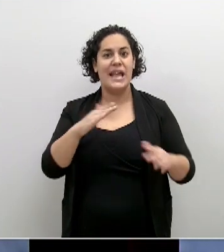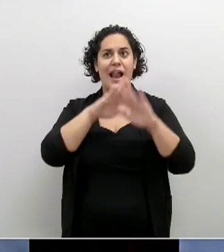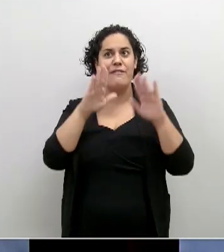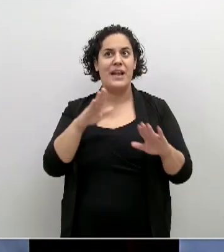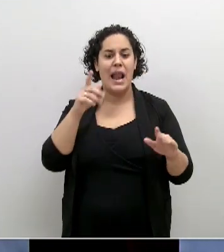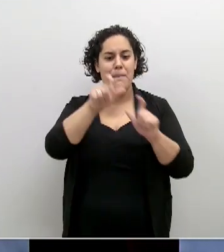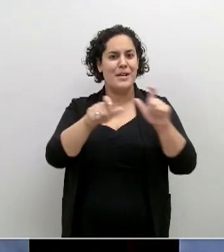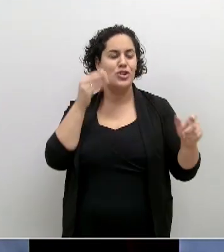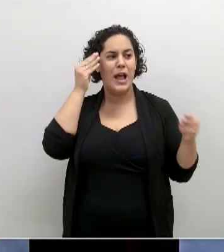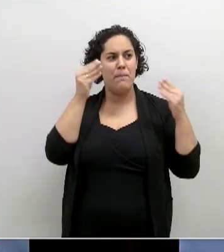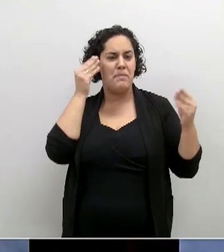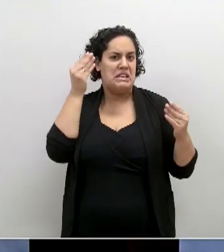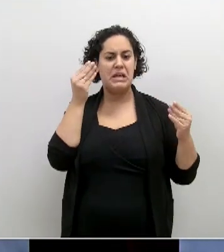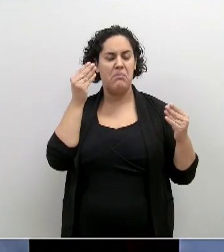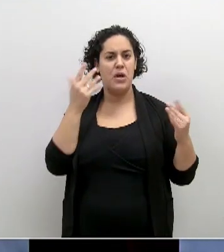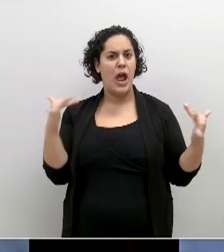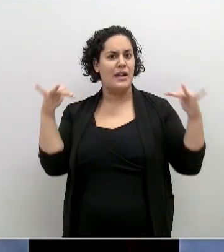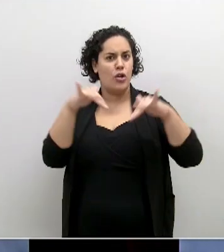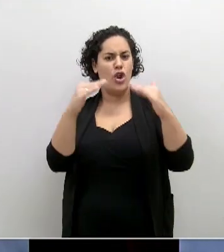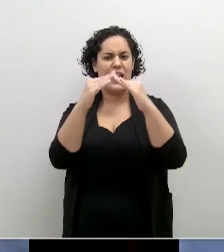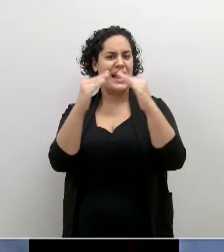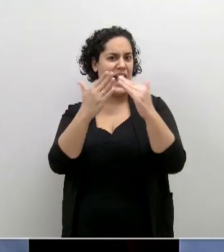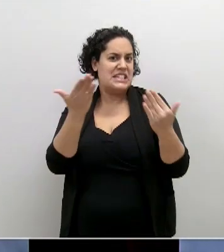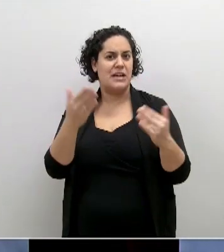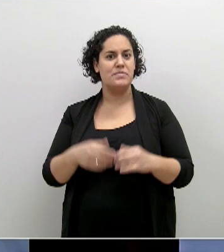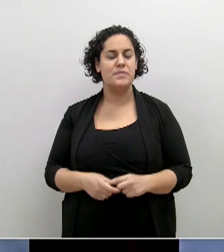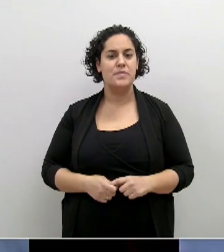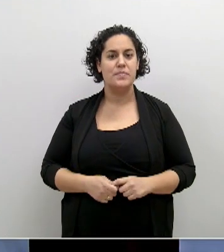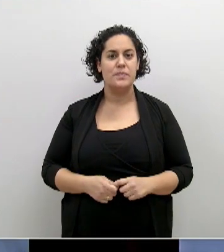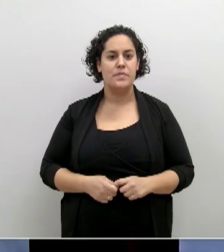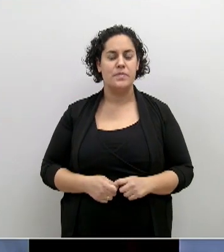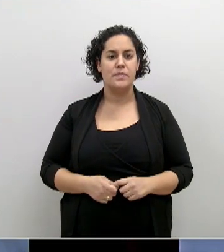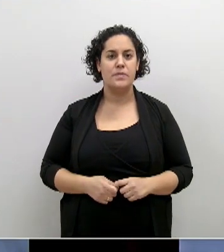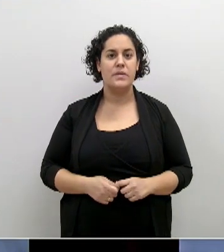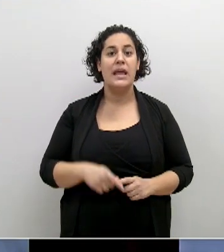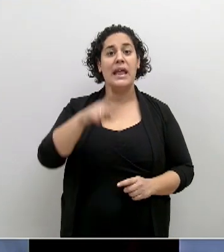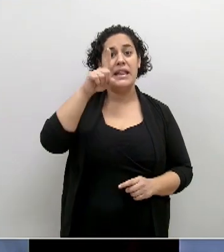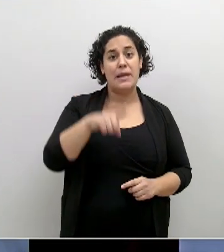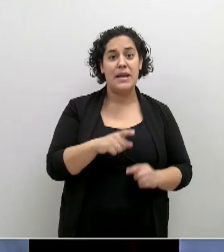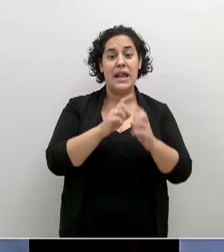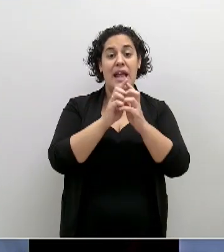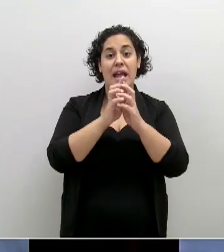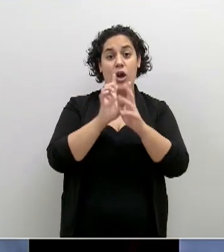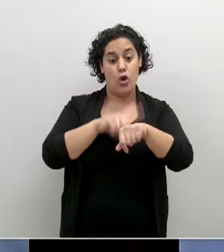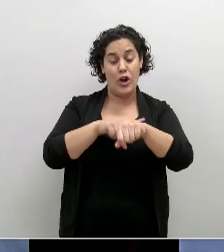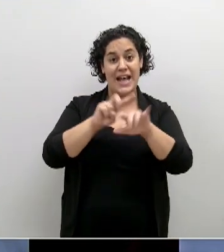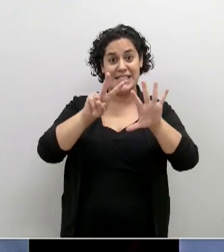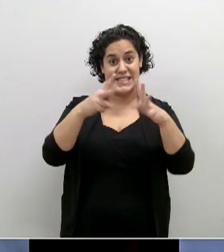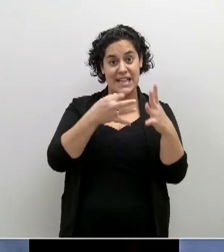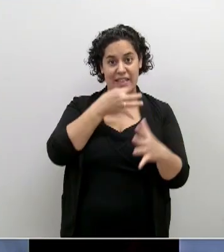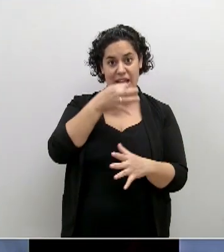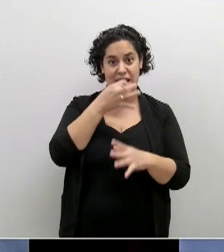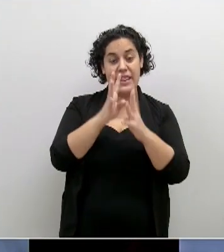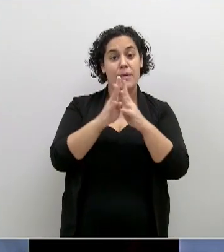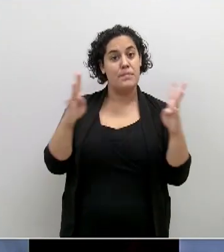de casas en las que no es posible un control, ¿no? Lo digo porque también, por ejemplo, plantean el cierre de parques y jardines a las 7 de la tarde, ¿no? Es decir,